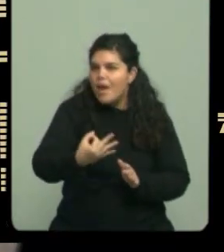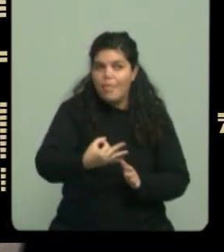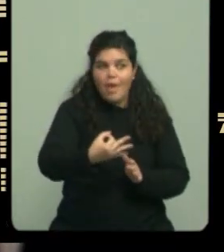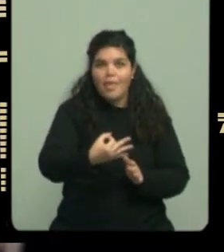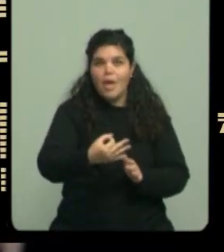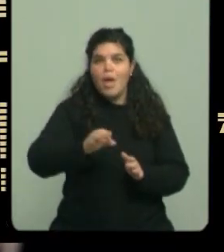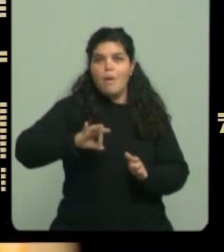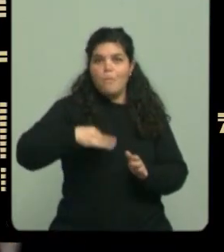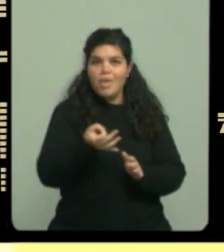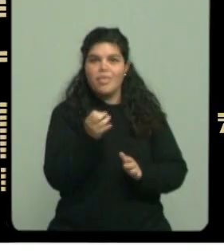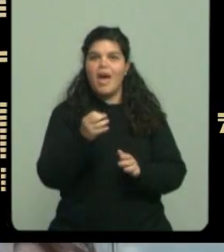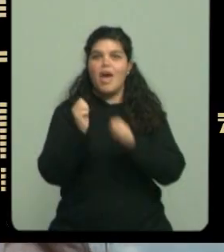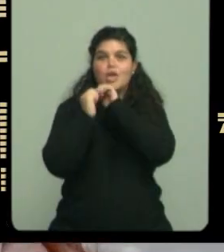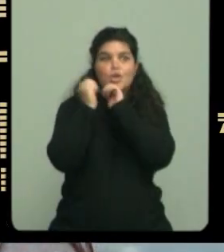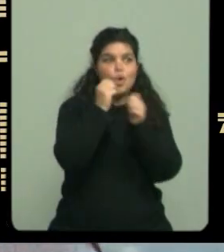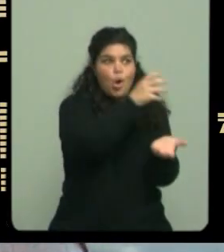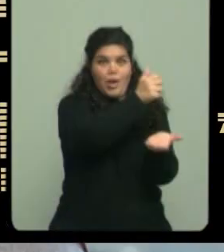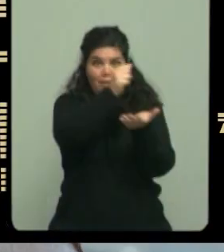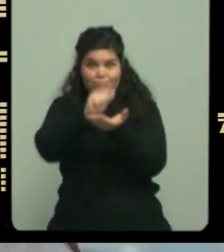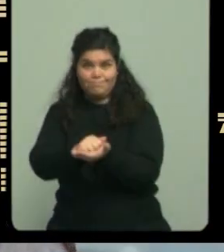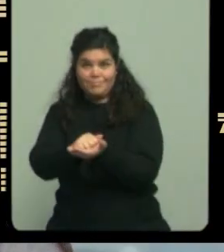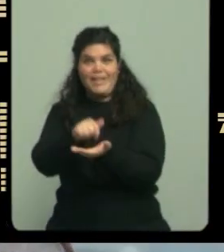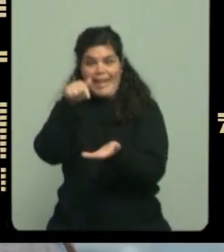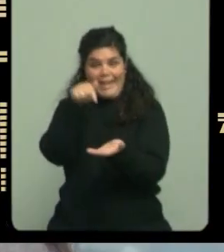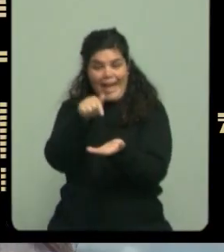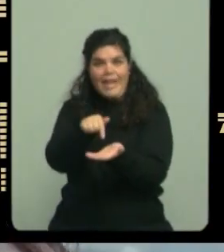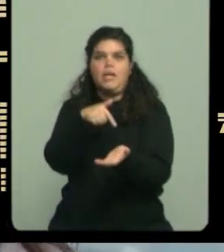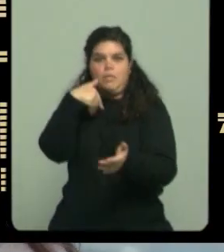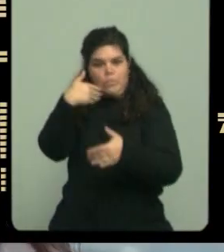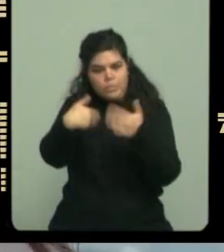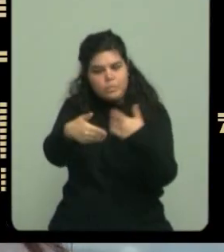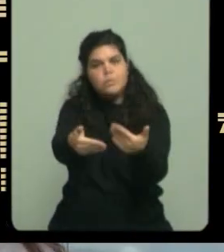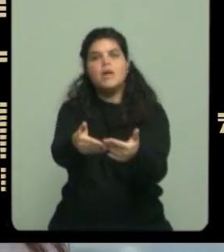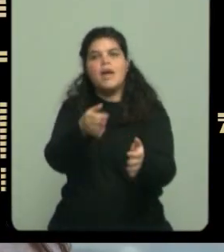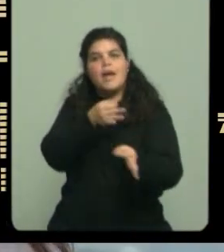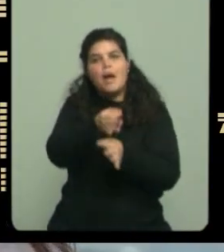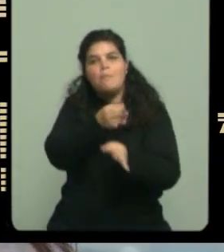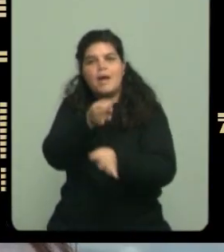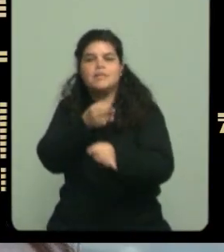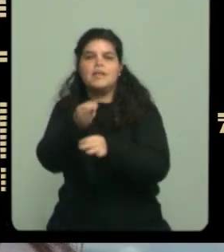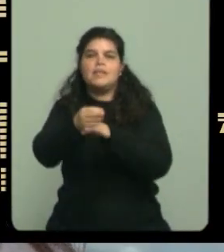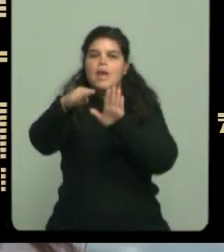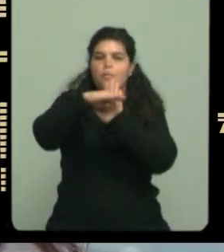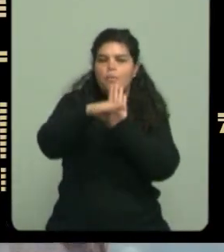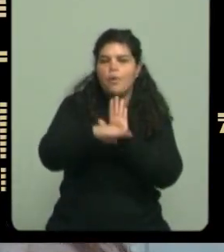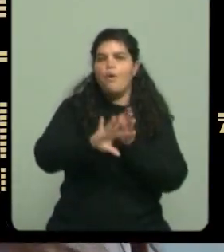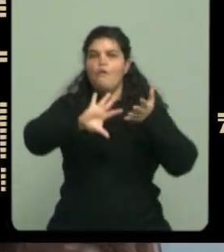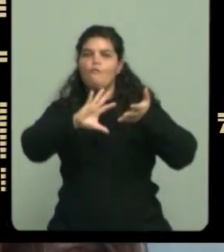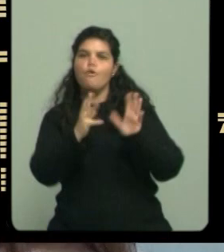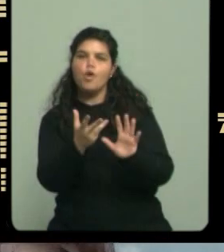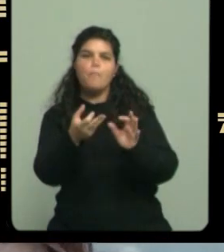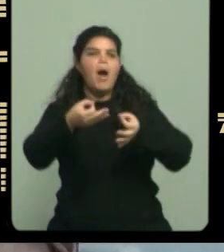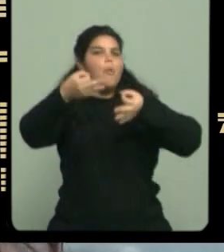ámbito laboral que se ha interrumpido por una situación de violencia. Trabajamos y capacitamos en, por ejemplo, las